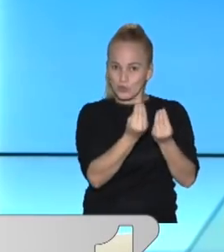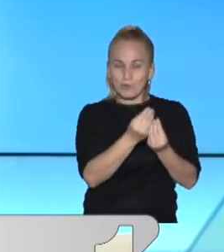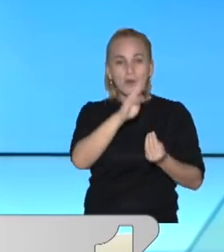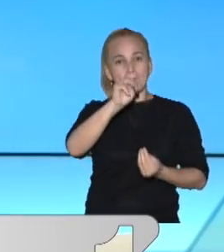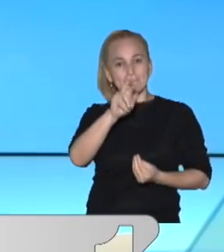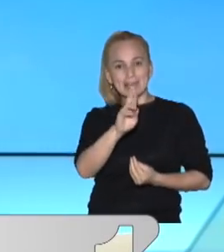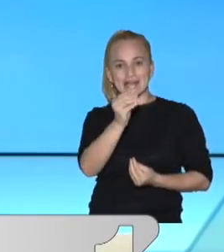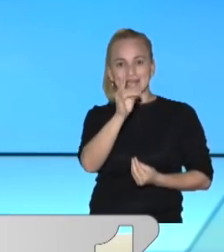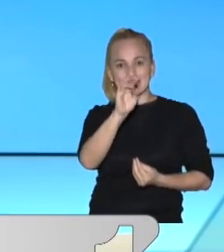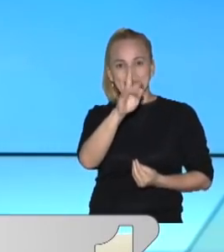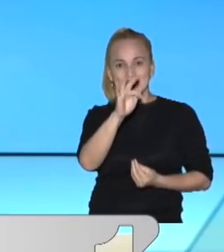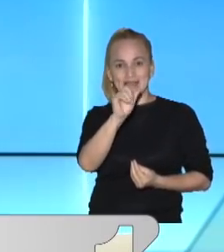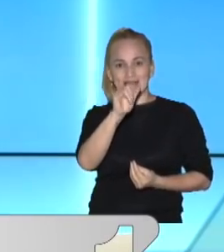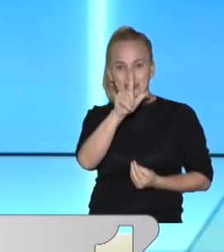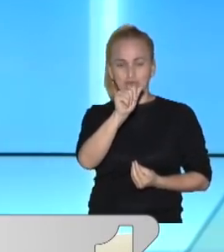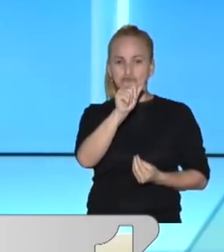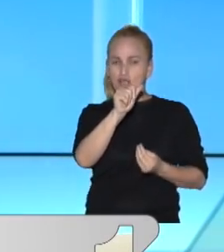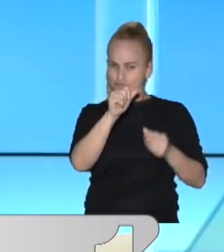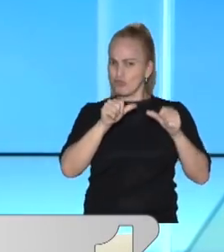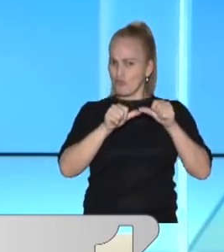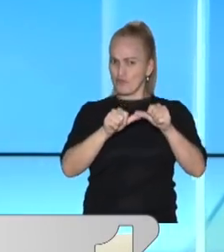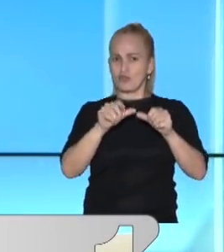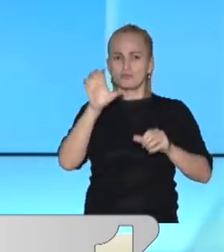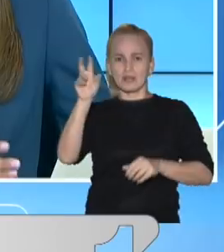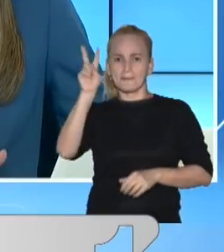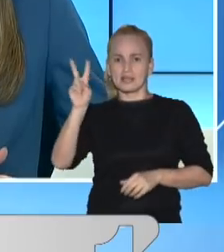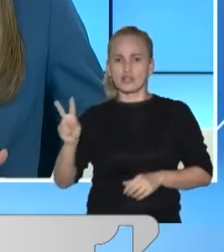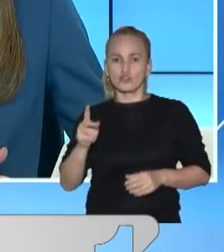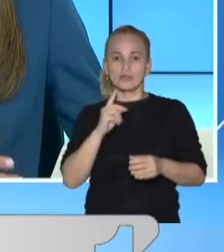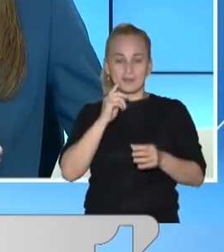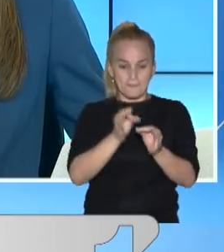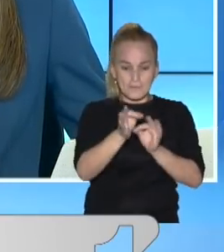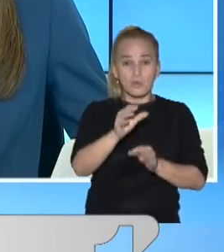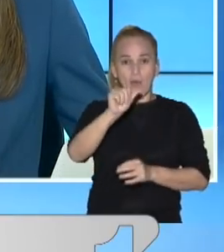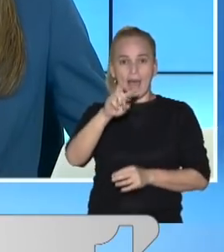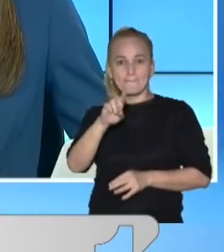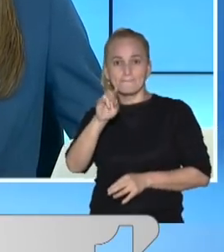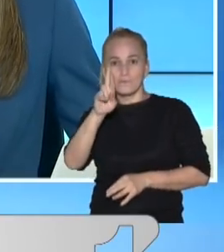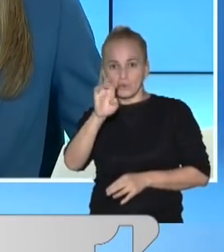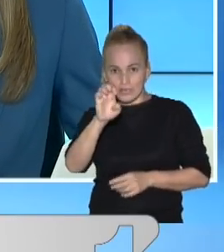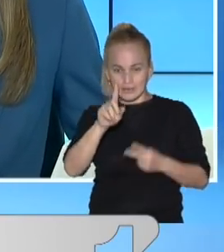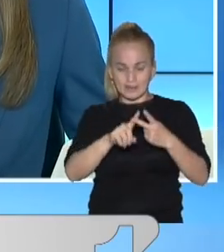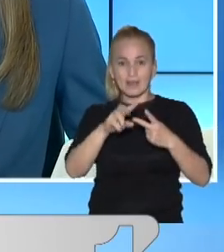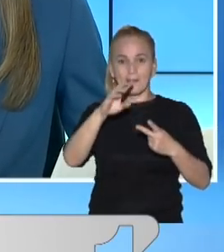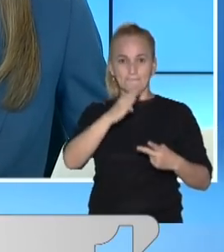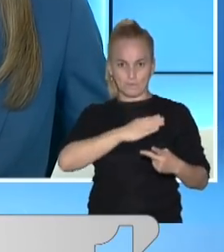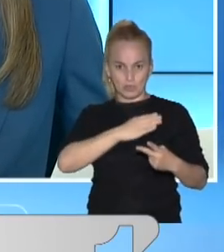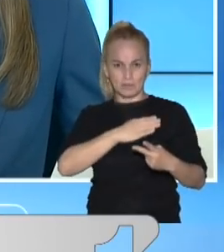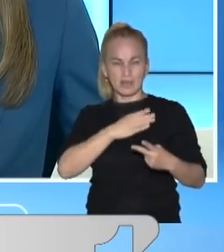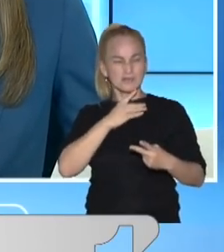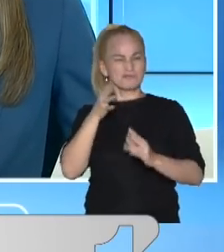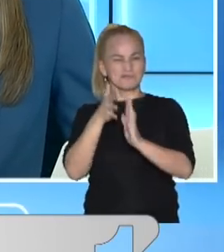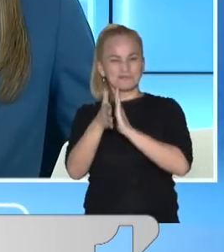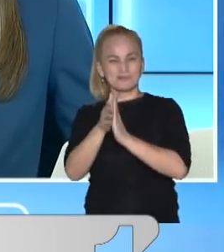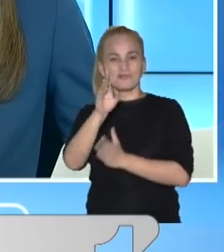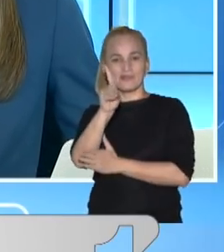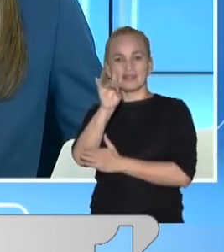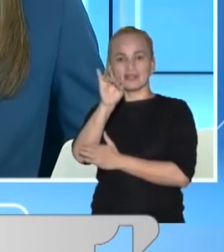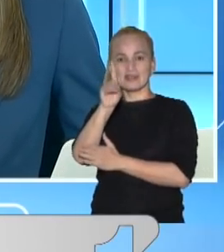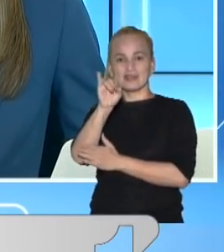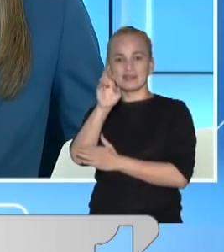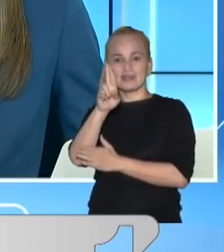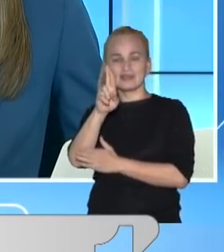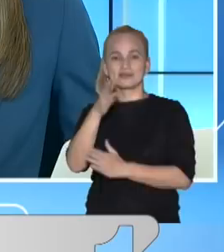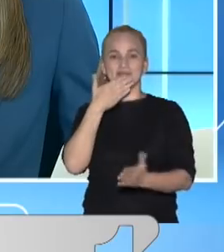vivió sus últimos días en territorio venezolano en las regiones de Apure y de Bolívar. Más detalles de esta información con Didier Chica. Didier, muy